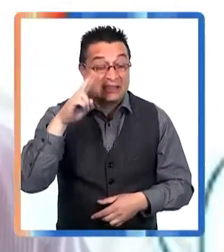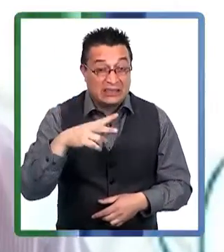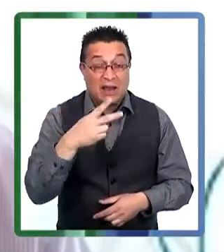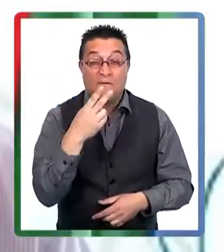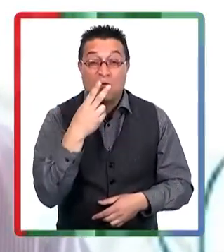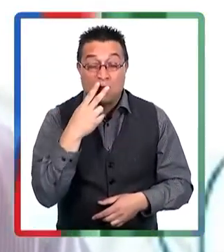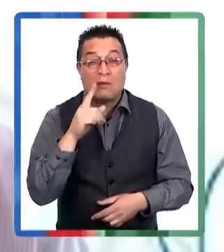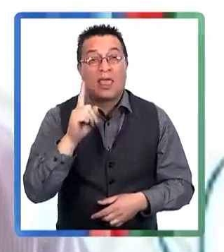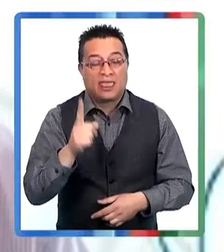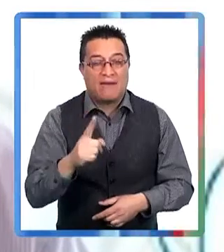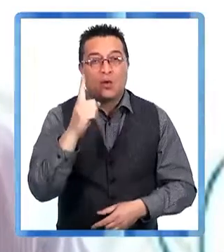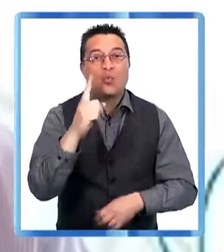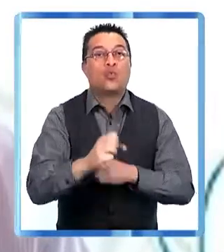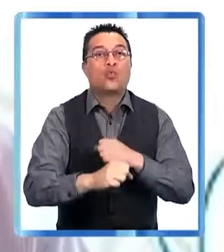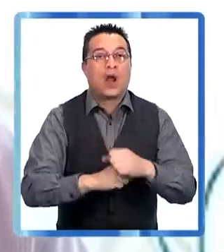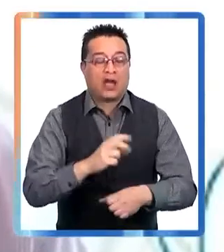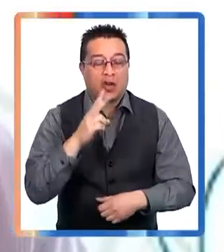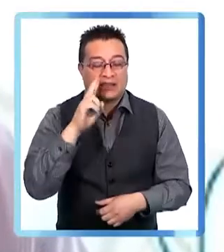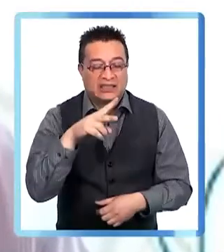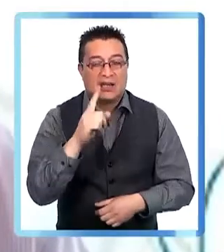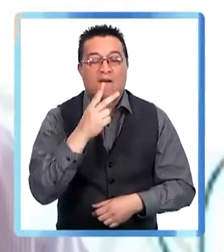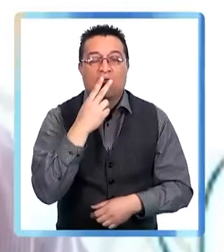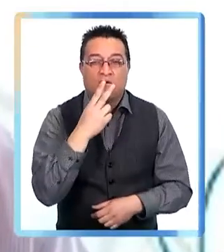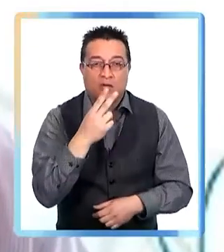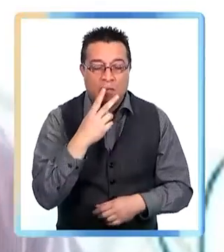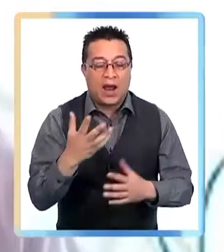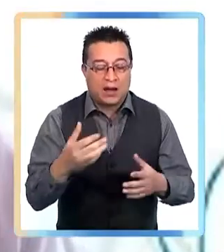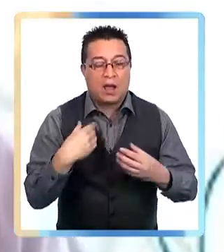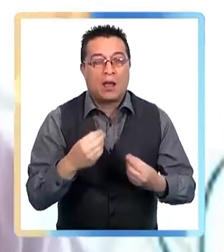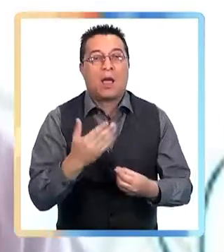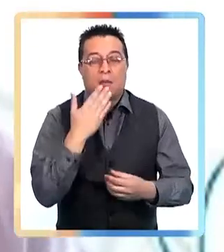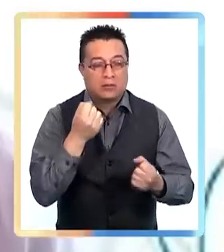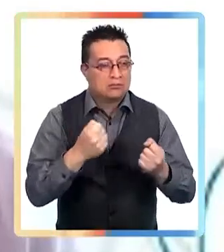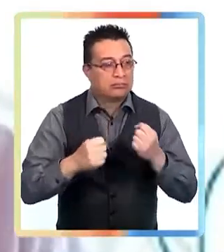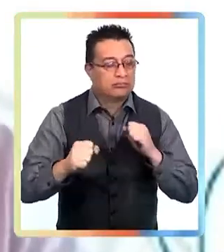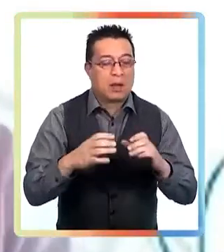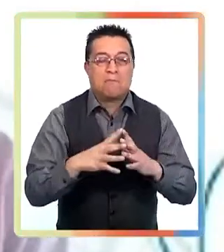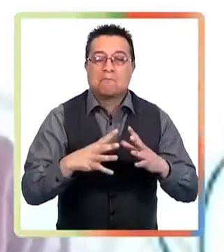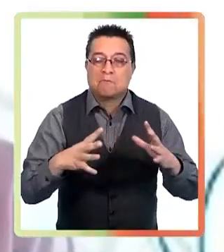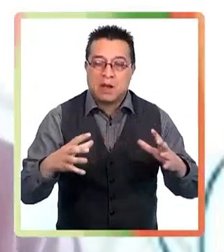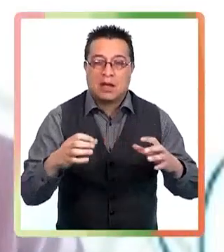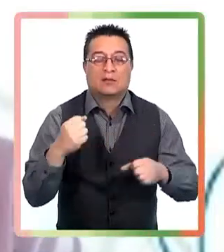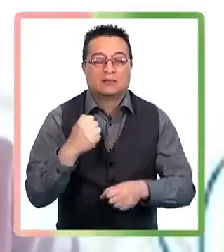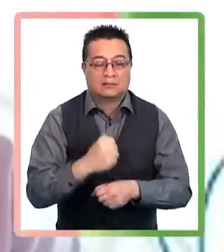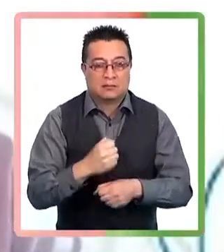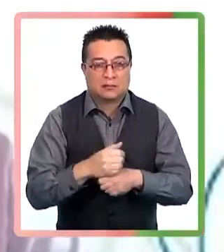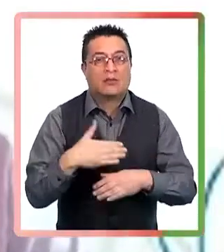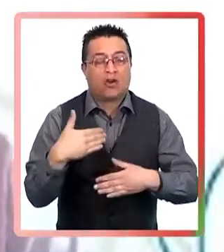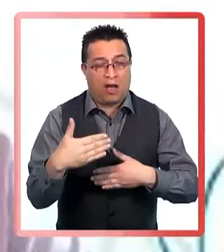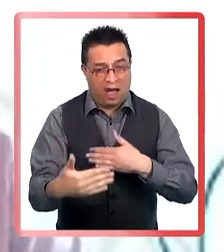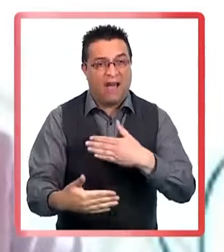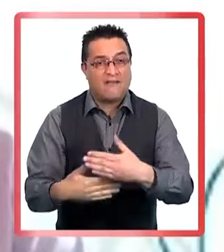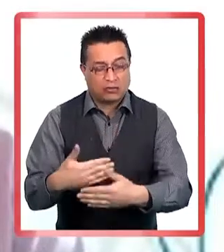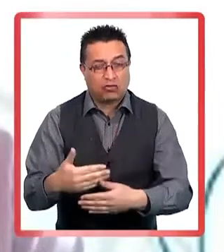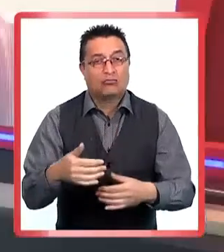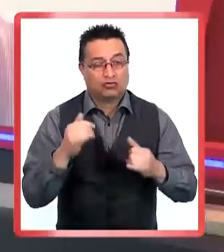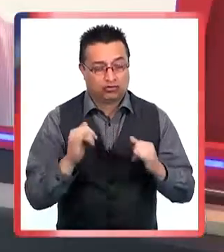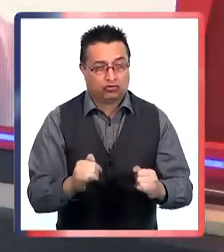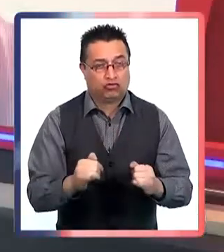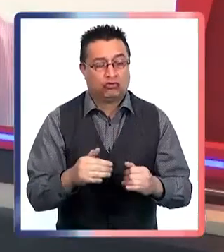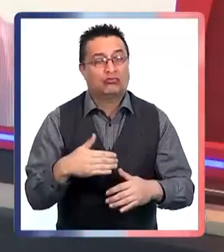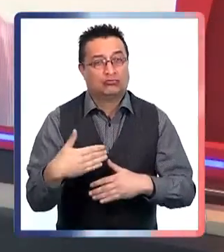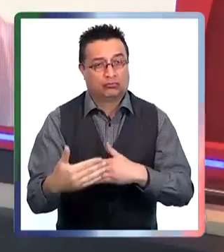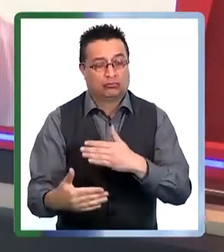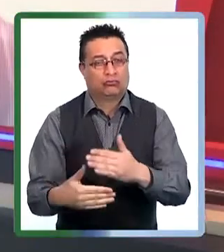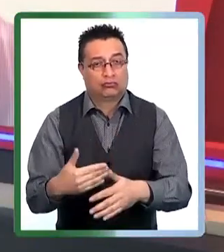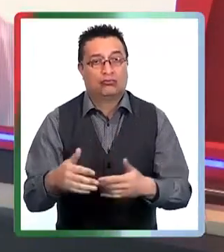fumar, debiéramos tener un año sin fumar, debiéramos establecer una conducta mucho más intensa. Hemos avanzado en